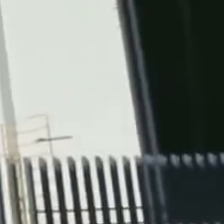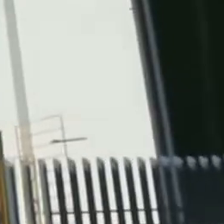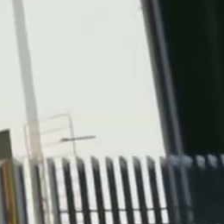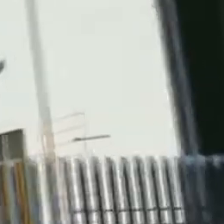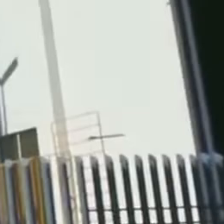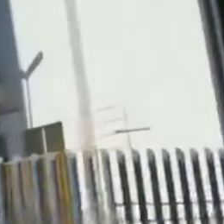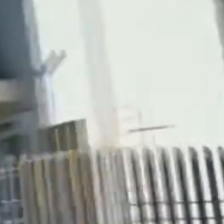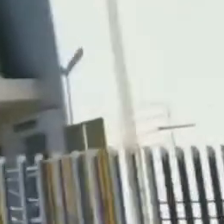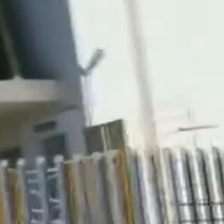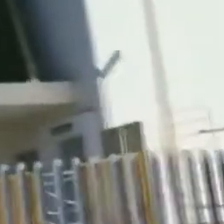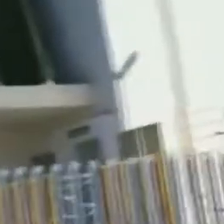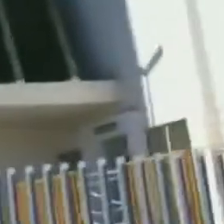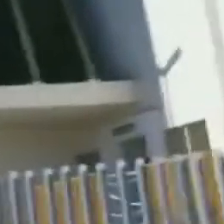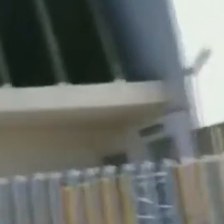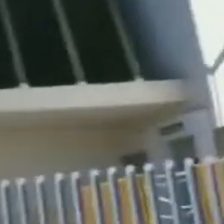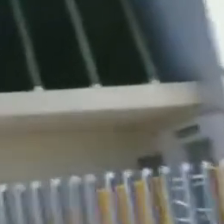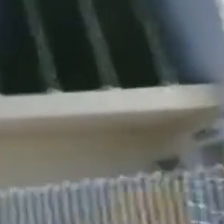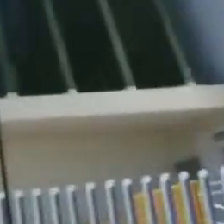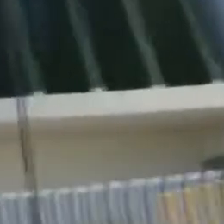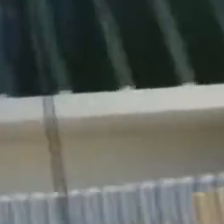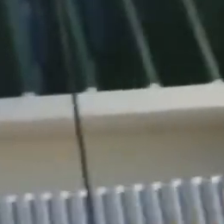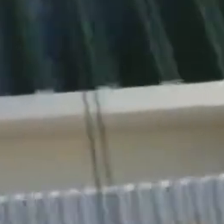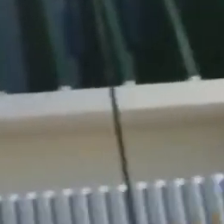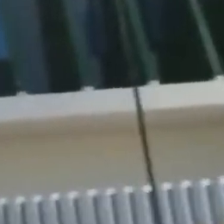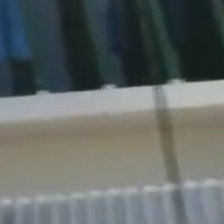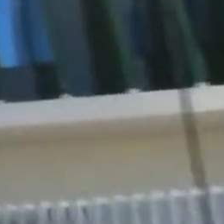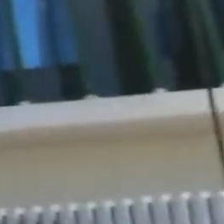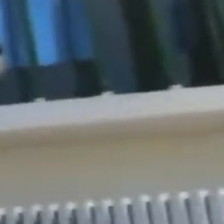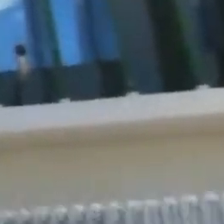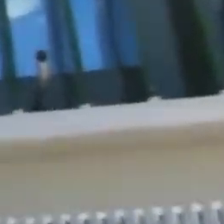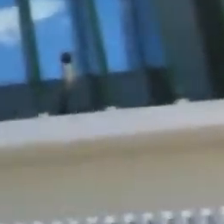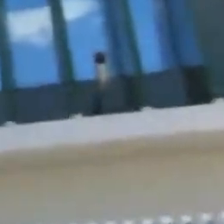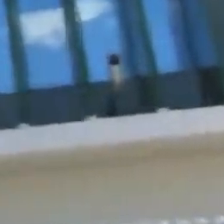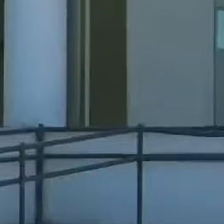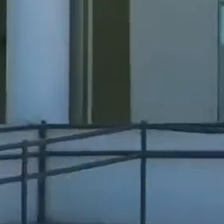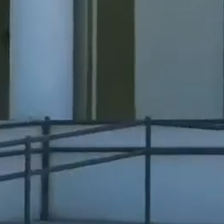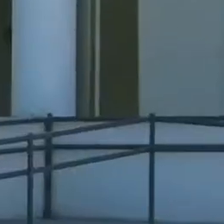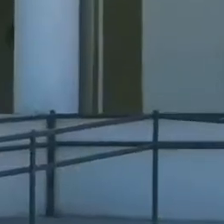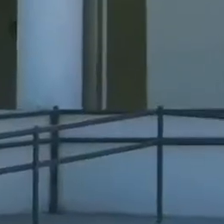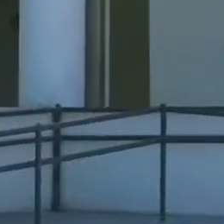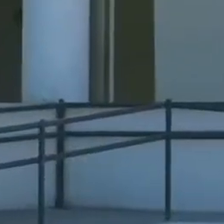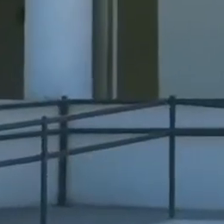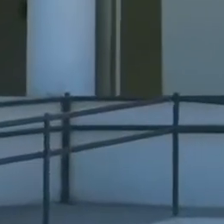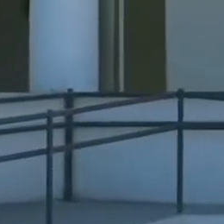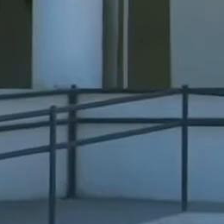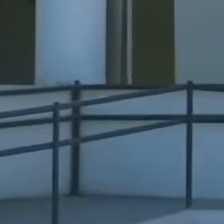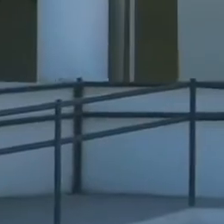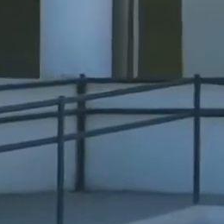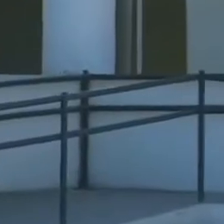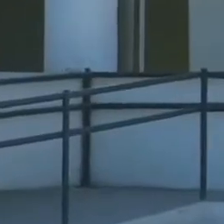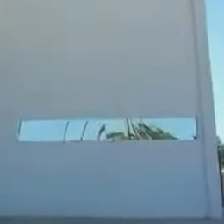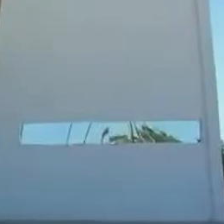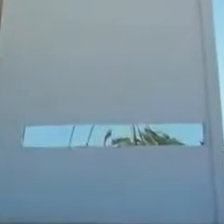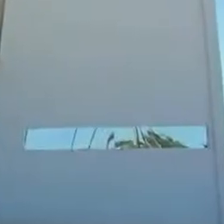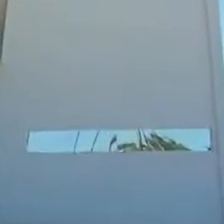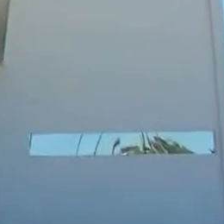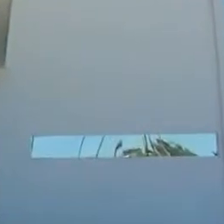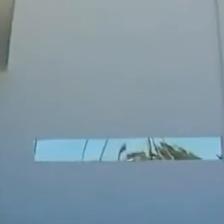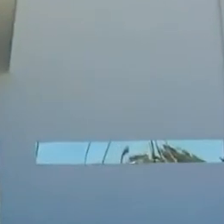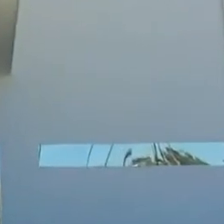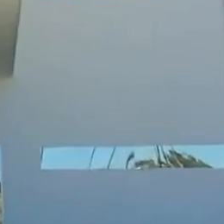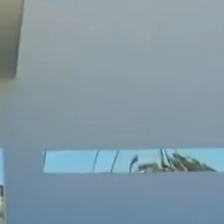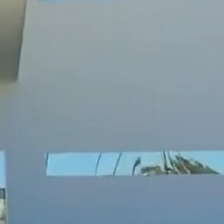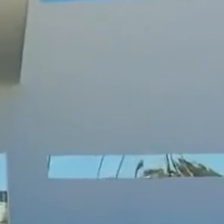fondos federales para la construcción del nuevo Hospital General de Gómez Palacio, una obra que no fue terminada en ese sexenio y